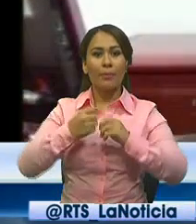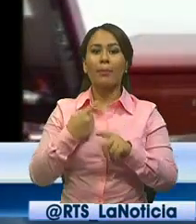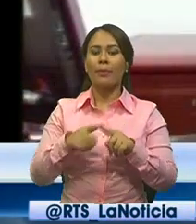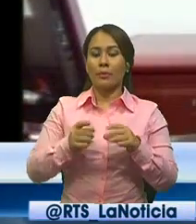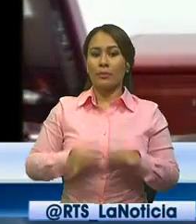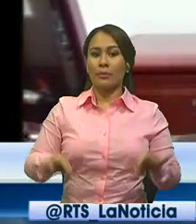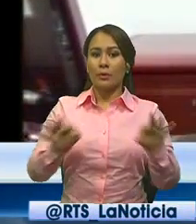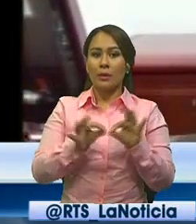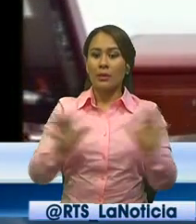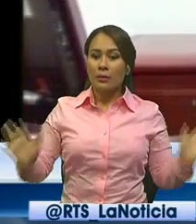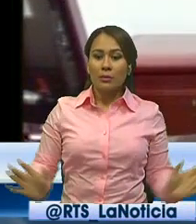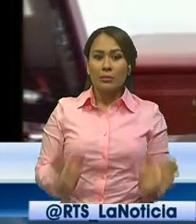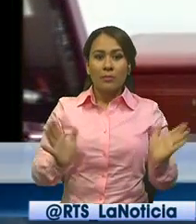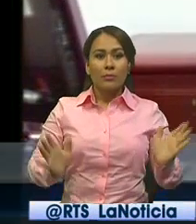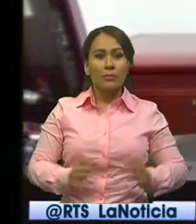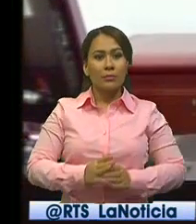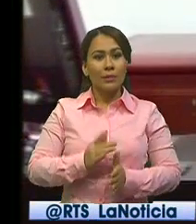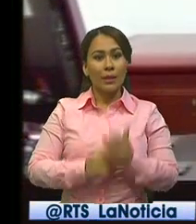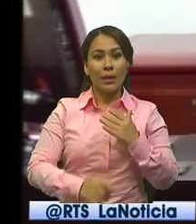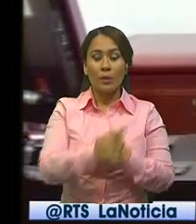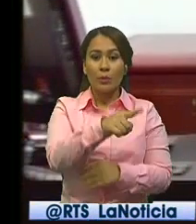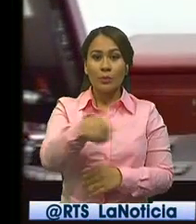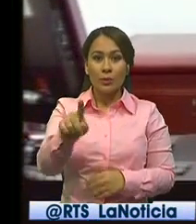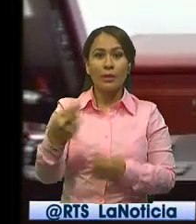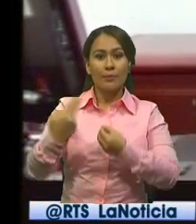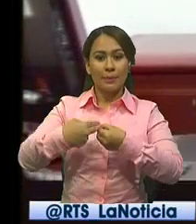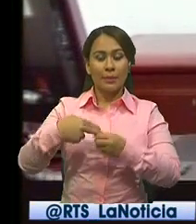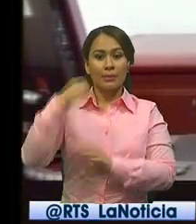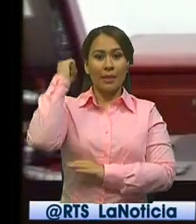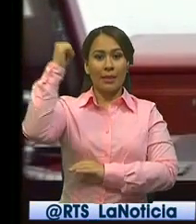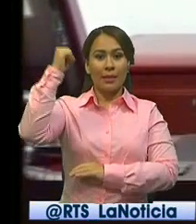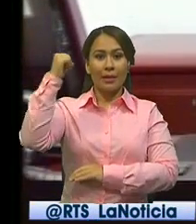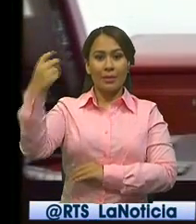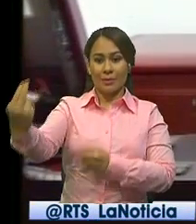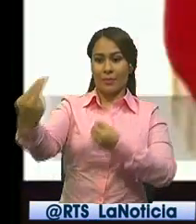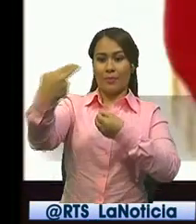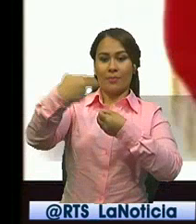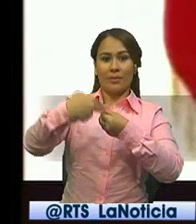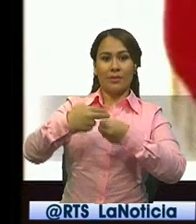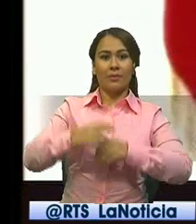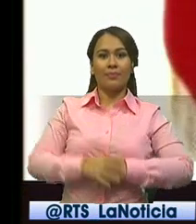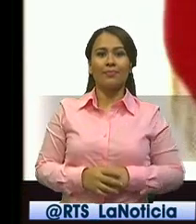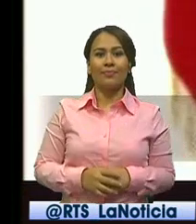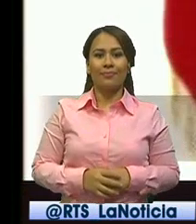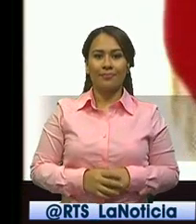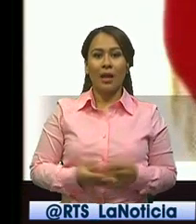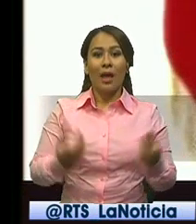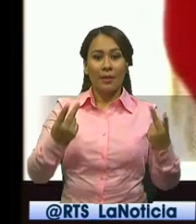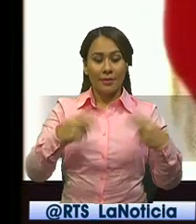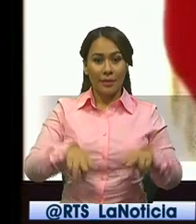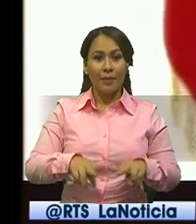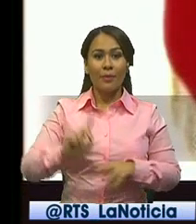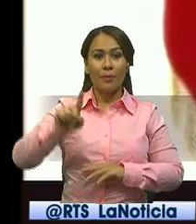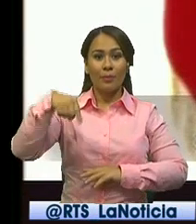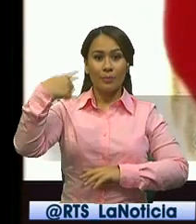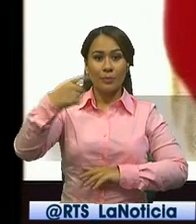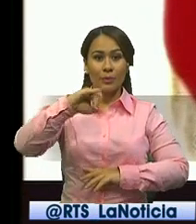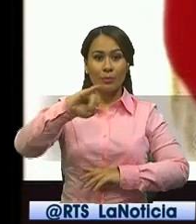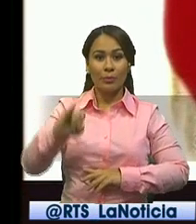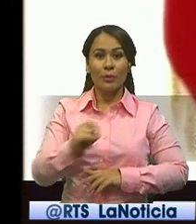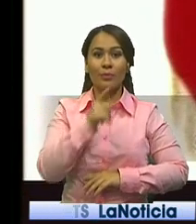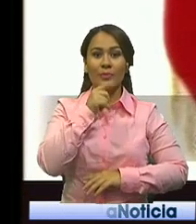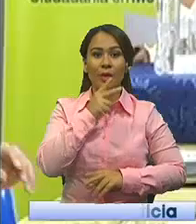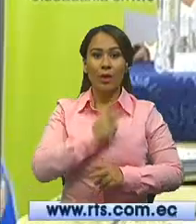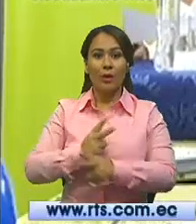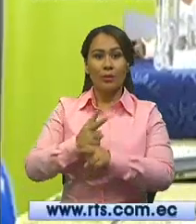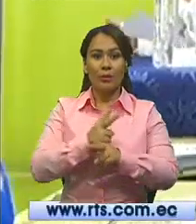todo, motivarles a que ustedes ejerzan su derecho a la participación. Y la presentación el próximo jueves del